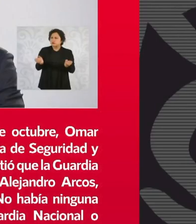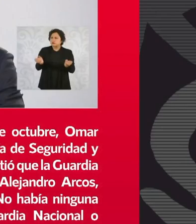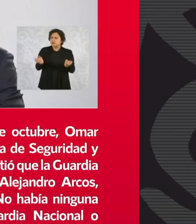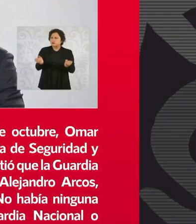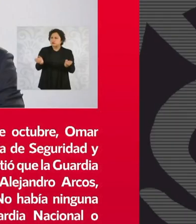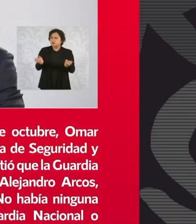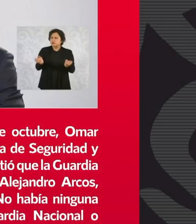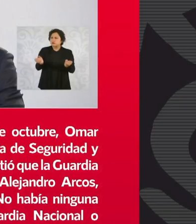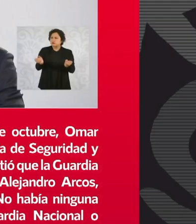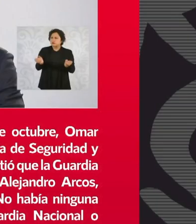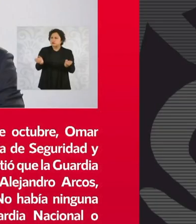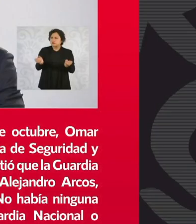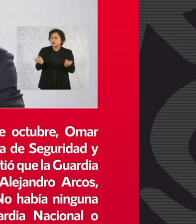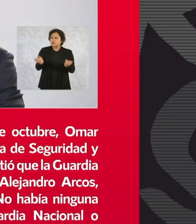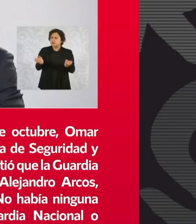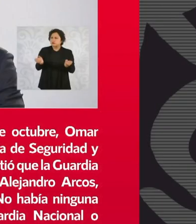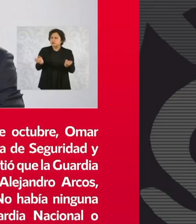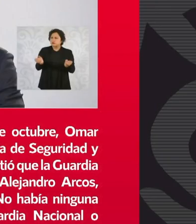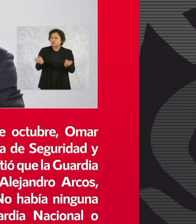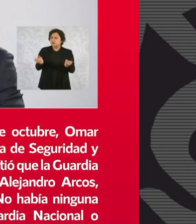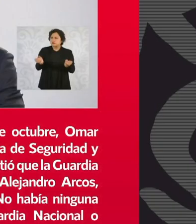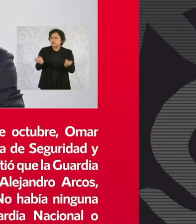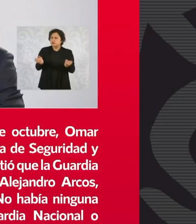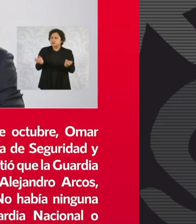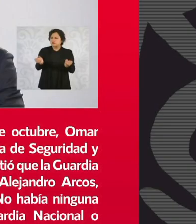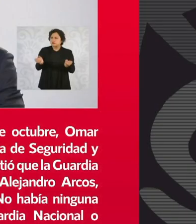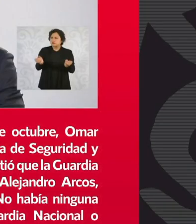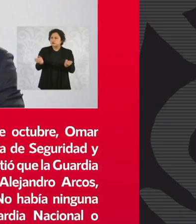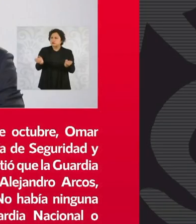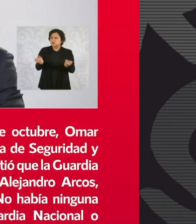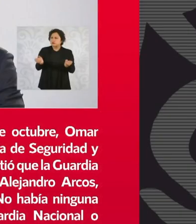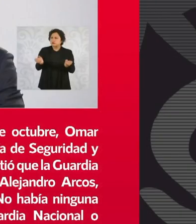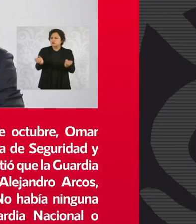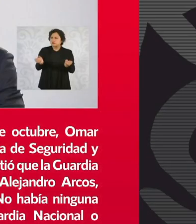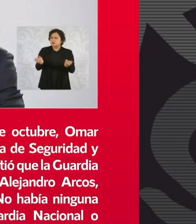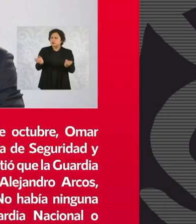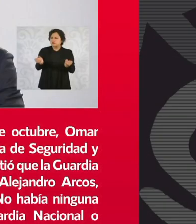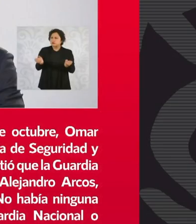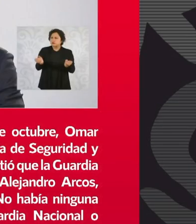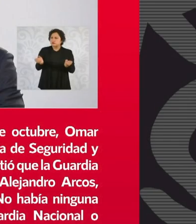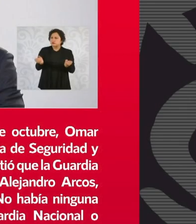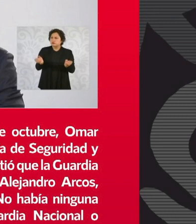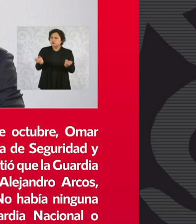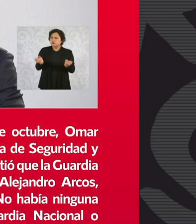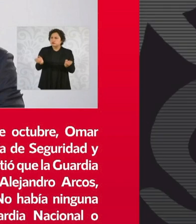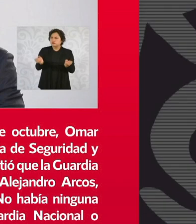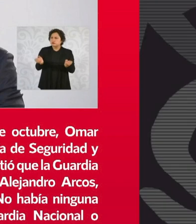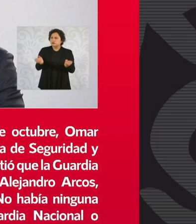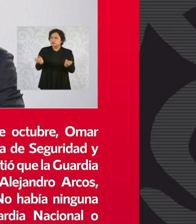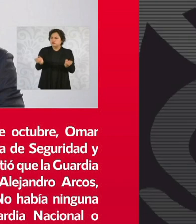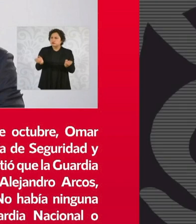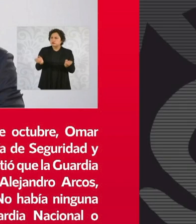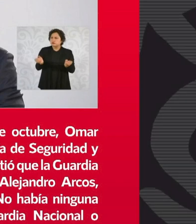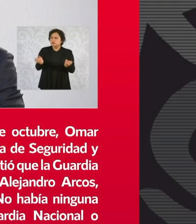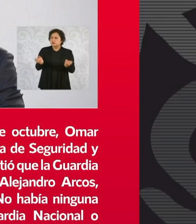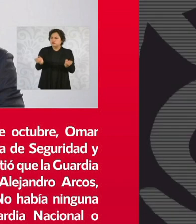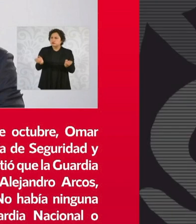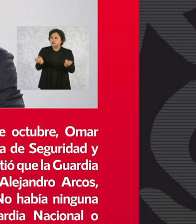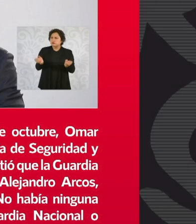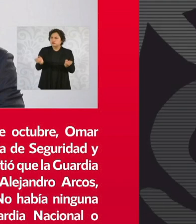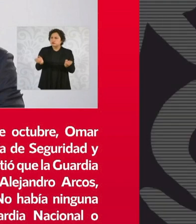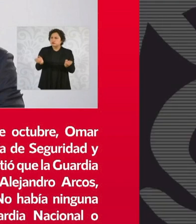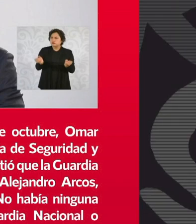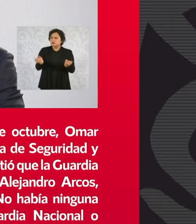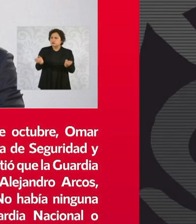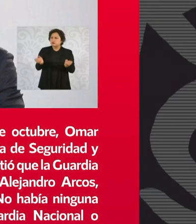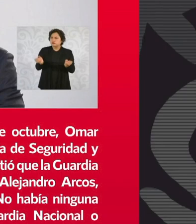el secretario de Seguridad Pública, Omar García Harfuch, informó que el alcalde de Chilpancingo no había solicitado protección al gobierno federal. Vamos a ver